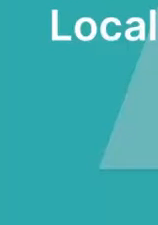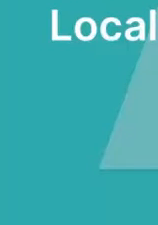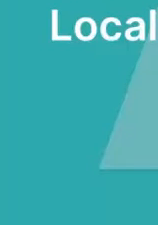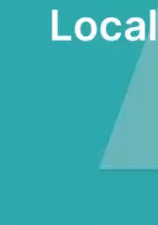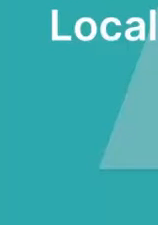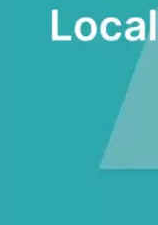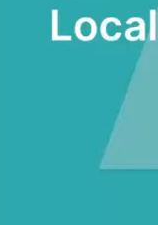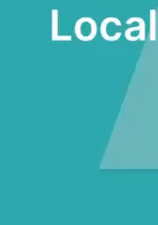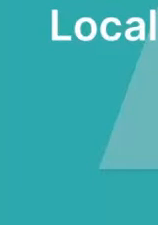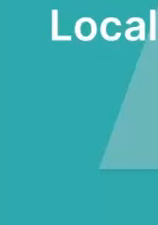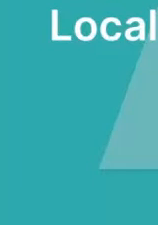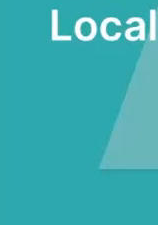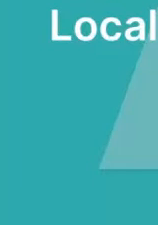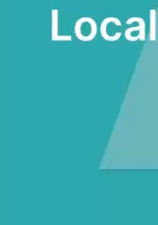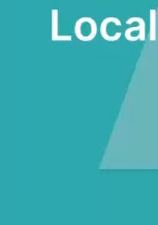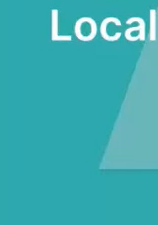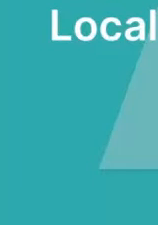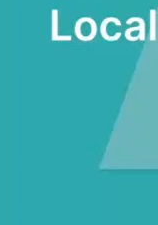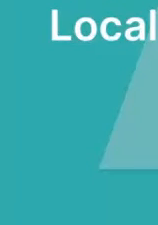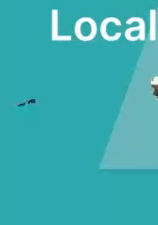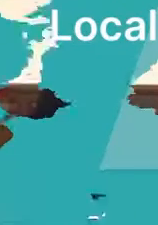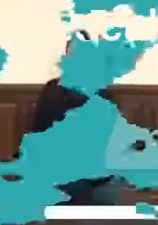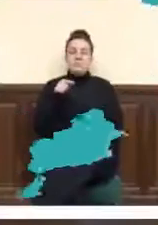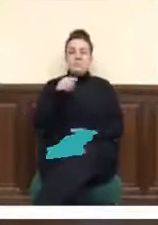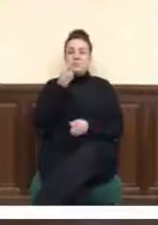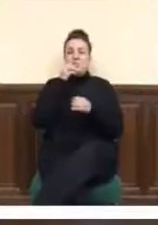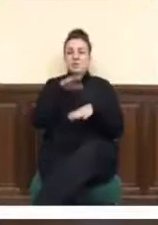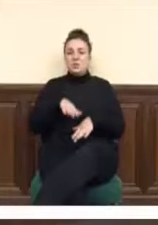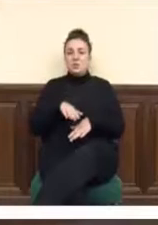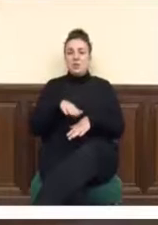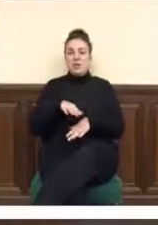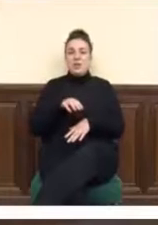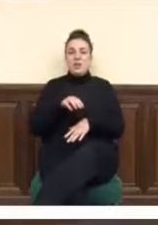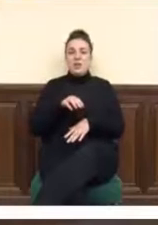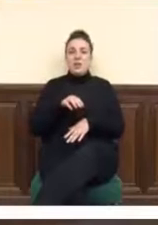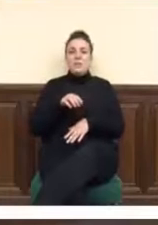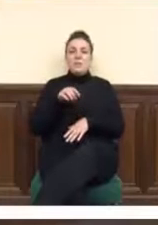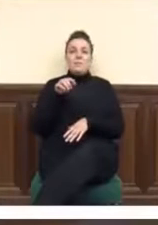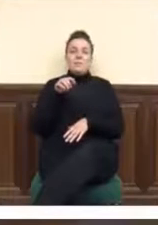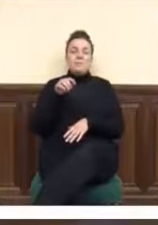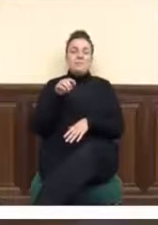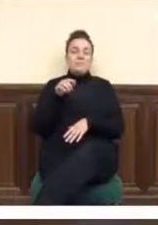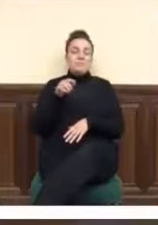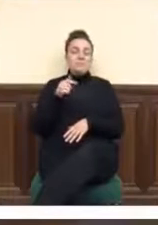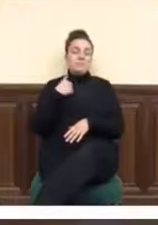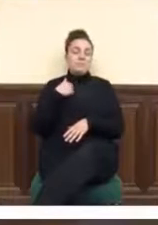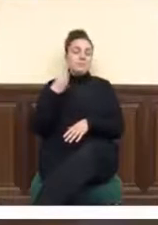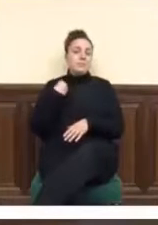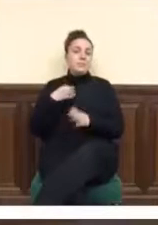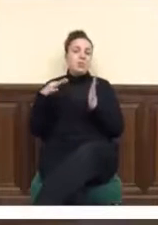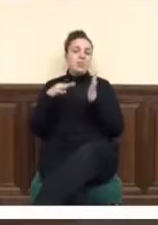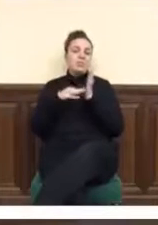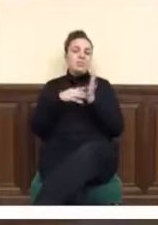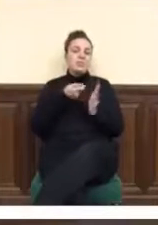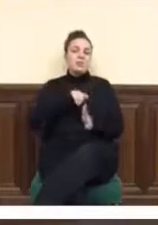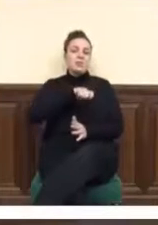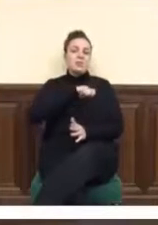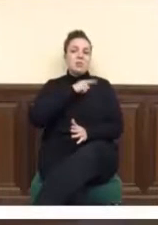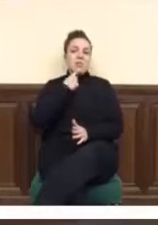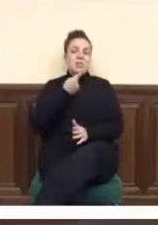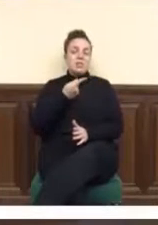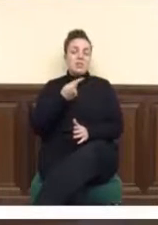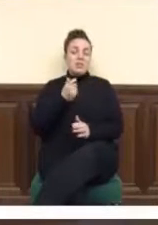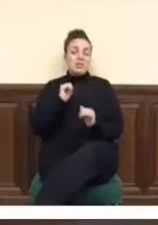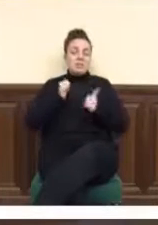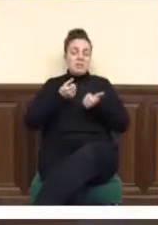Miren, la verdad es que esta historia de las Beskam viene a hacer honor a ese refrán español que dice que lo que mal